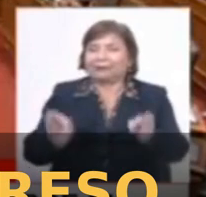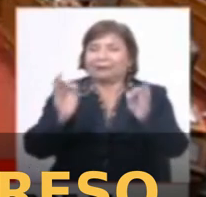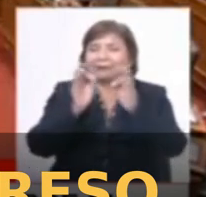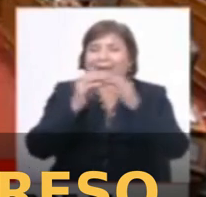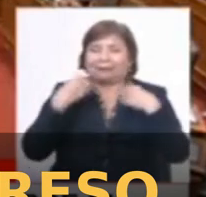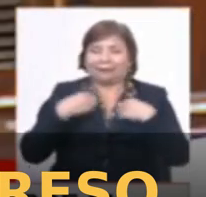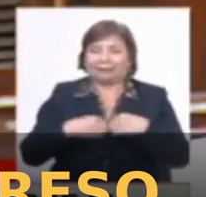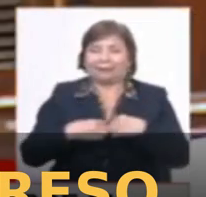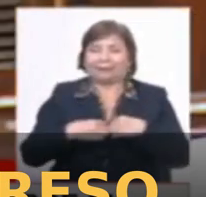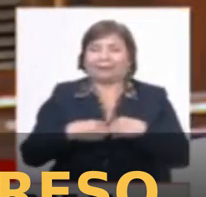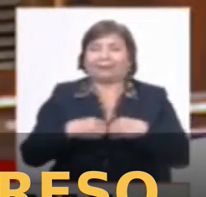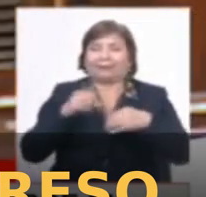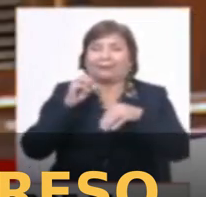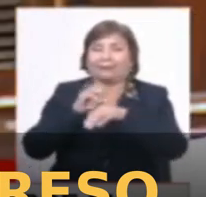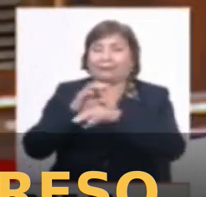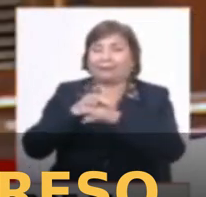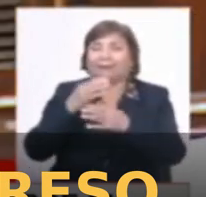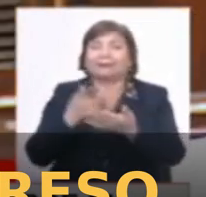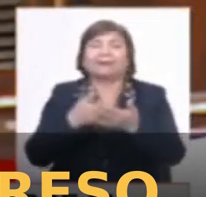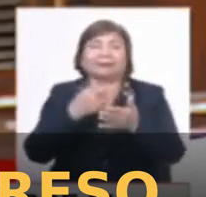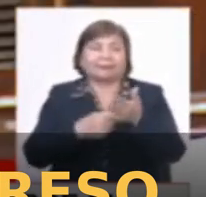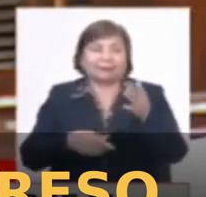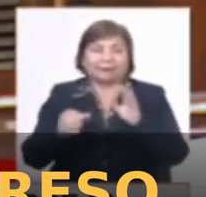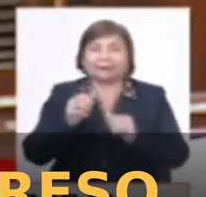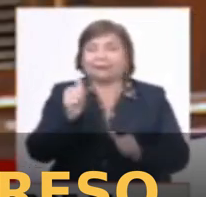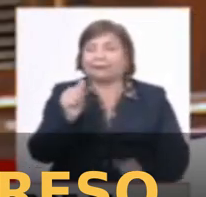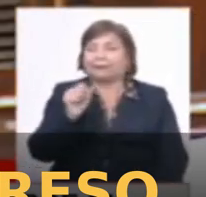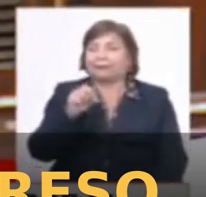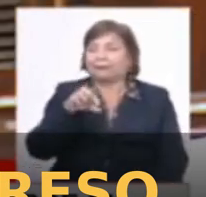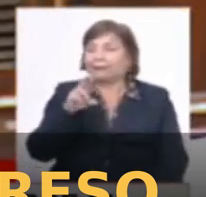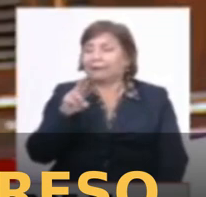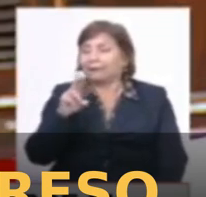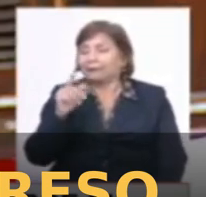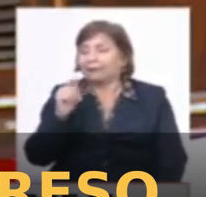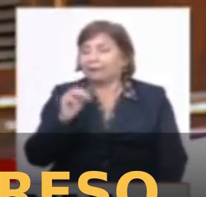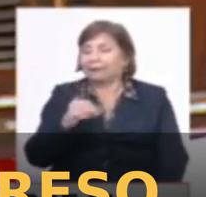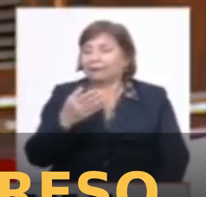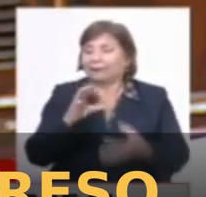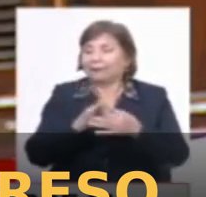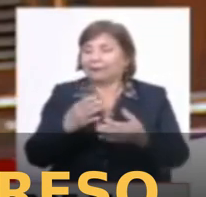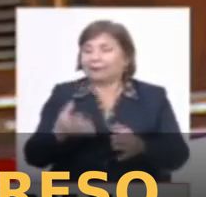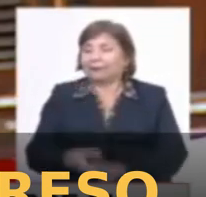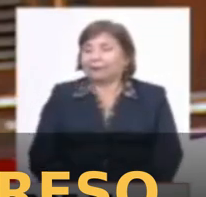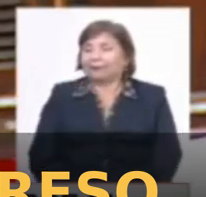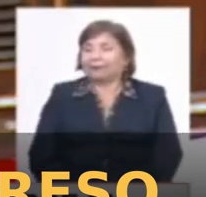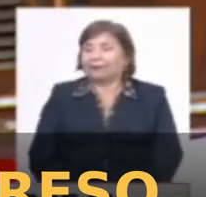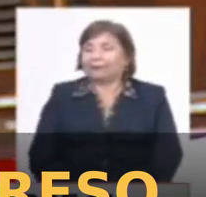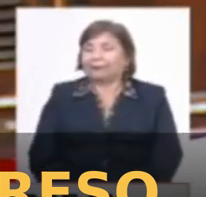abogado instruya en qué consiste el aspirante a colaboración eficaz y uno que ya es colaborador eficaz.